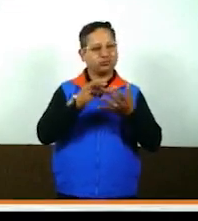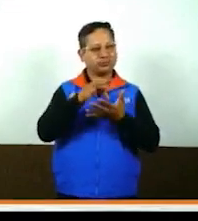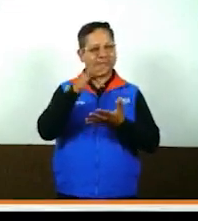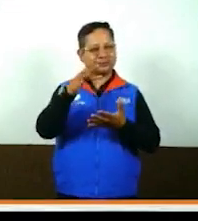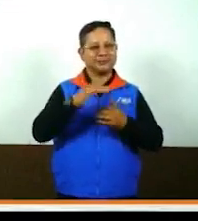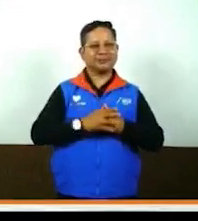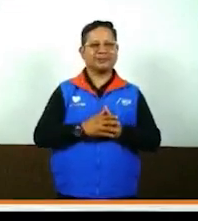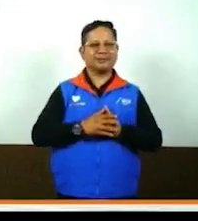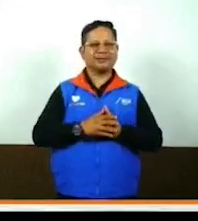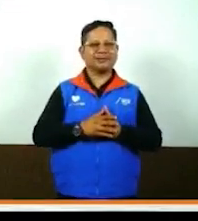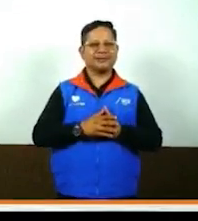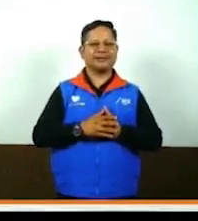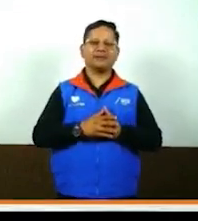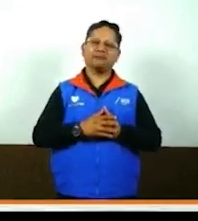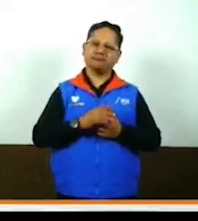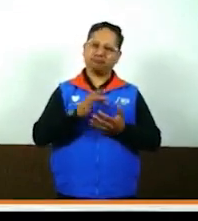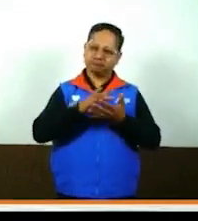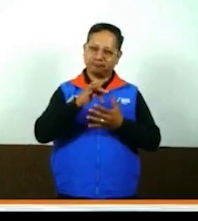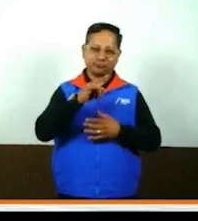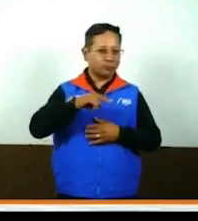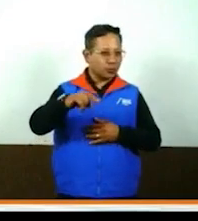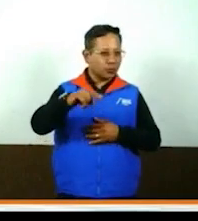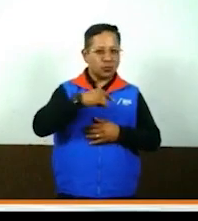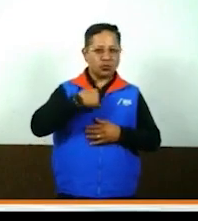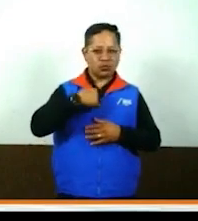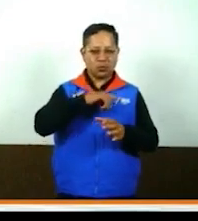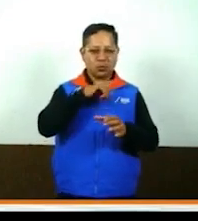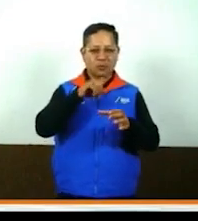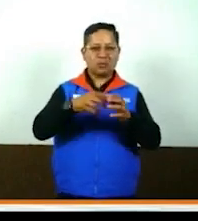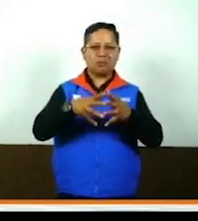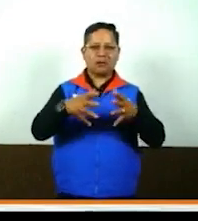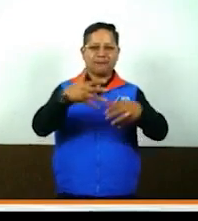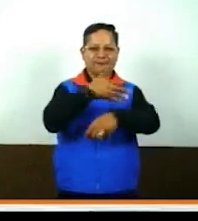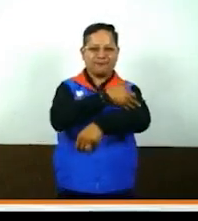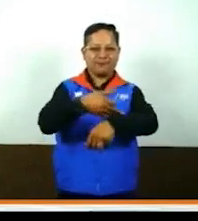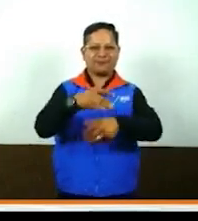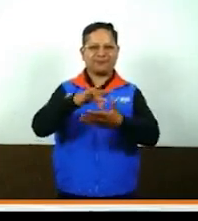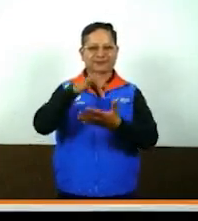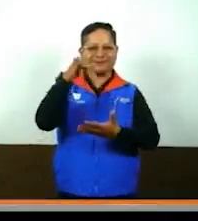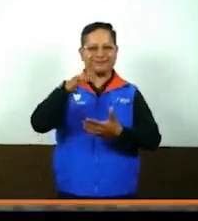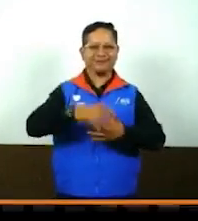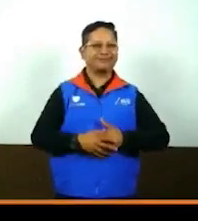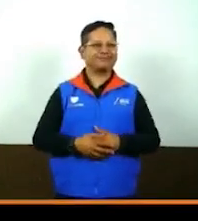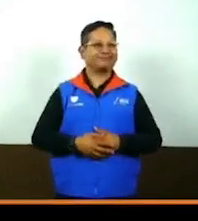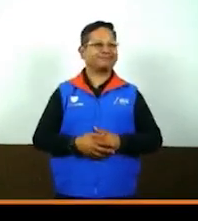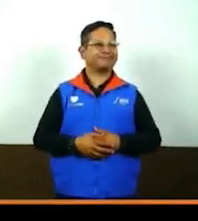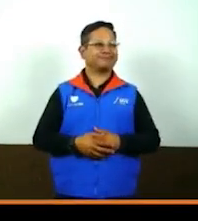gracias y pues agradezco mucho de ser parte de esta gran familia. Gracias.